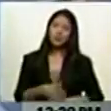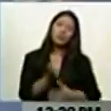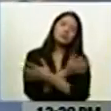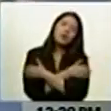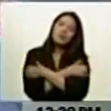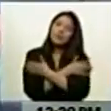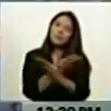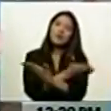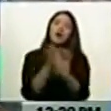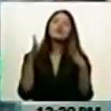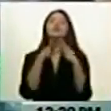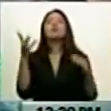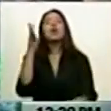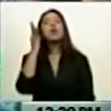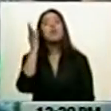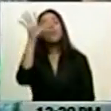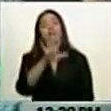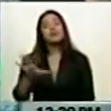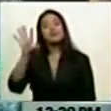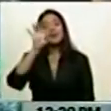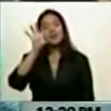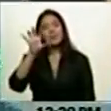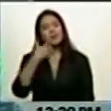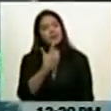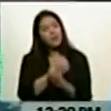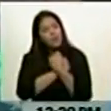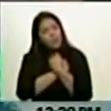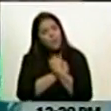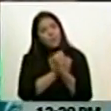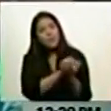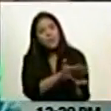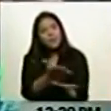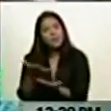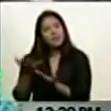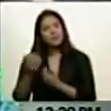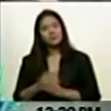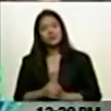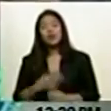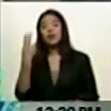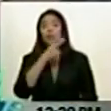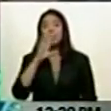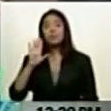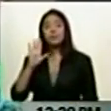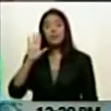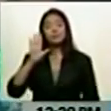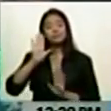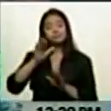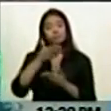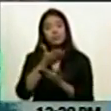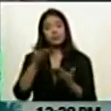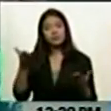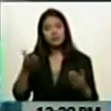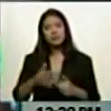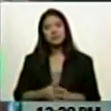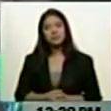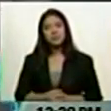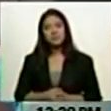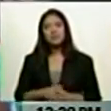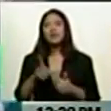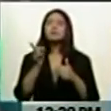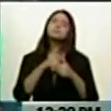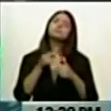abrazo para todas las mujeres de la patria, nuestro amor, nuestro cariño, nuestro compromiso. Yo primero que nada